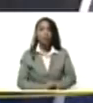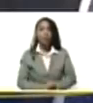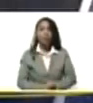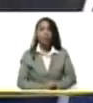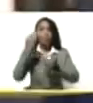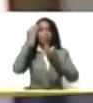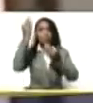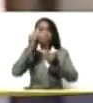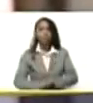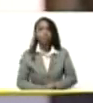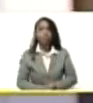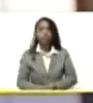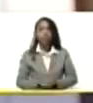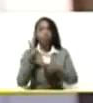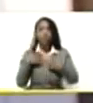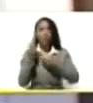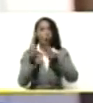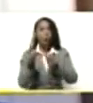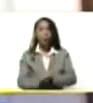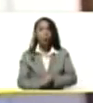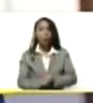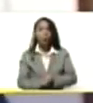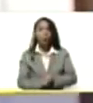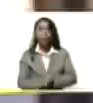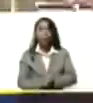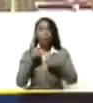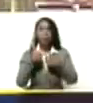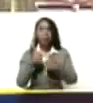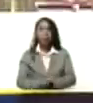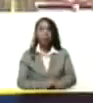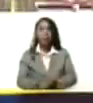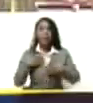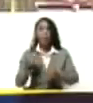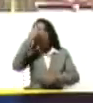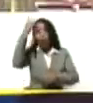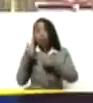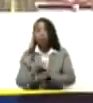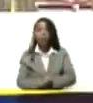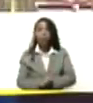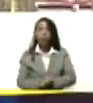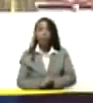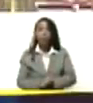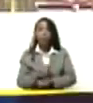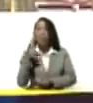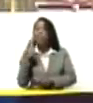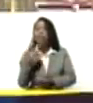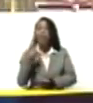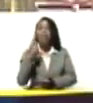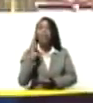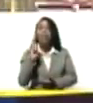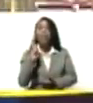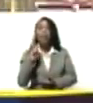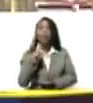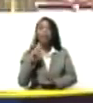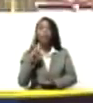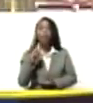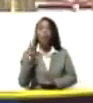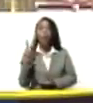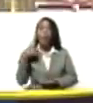y el ipse hay que hacer un inmenso esfuerzo vicepresidente social en la tarea que te dije